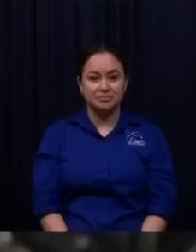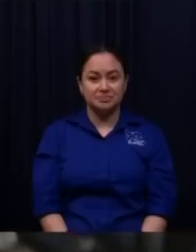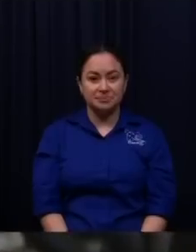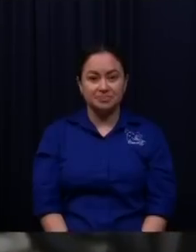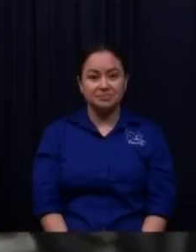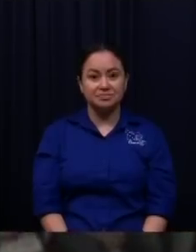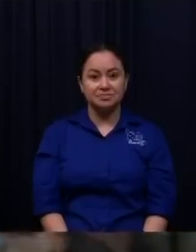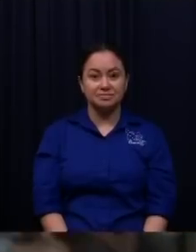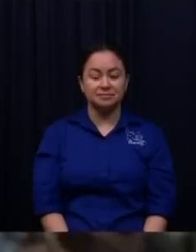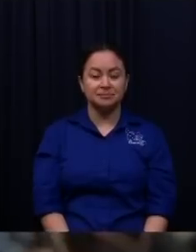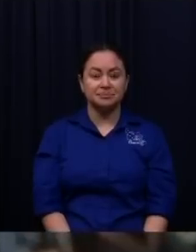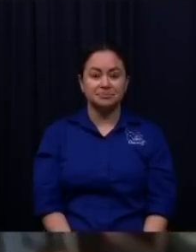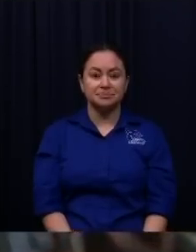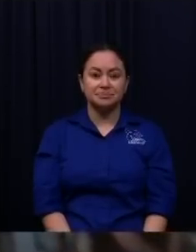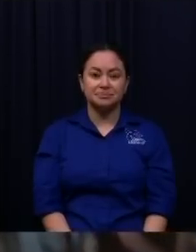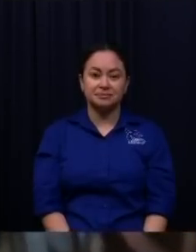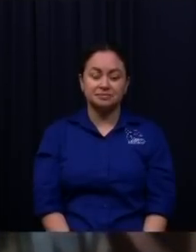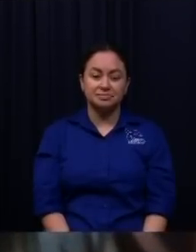Mire,